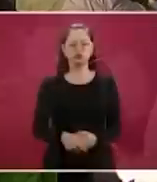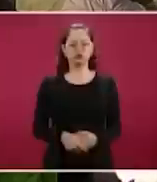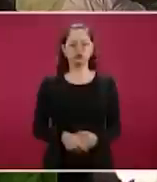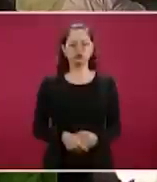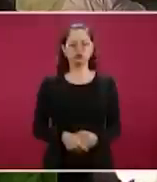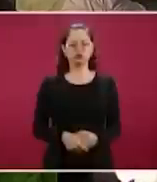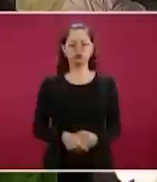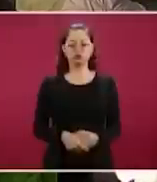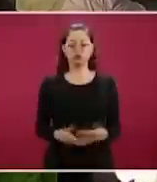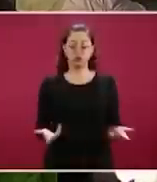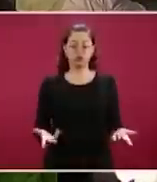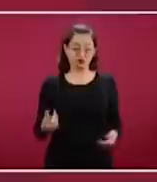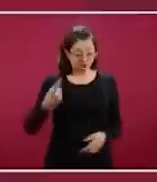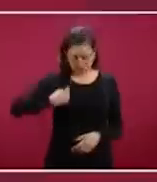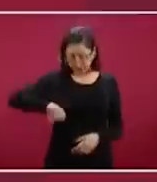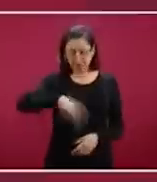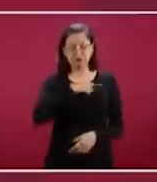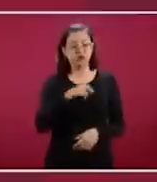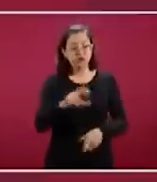Segundo,